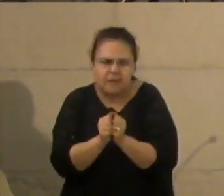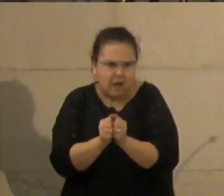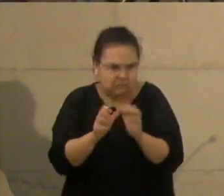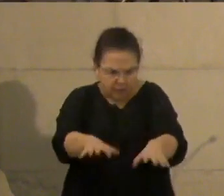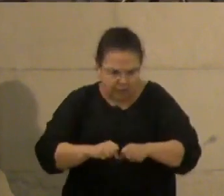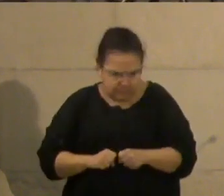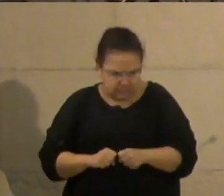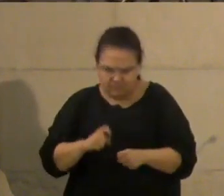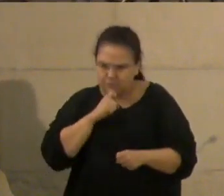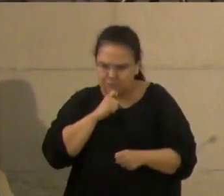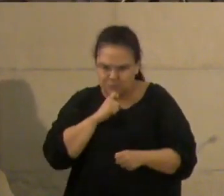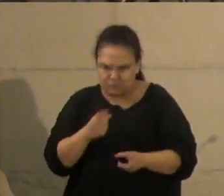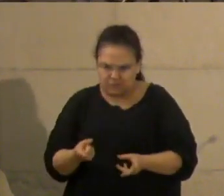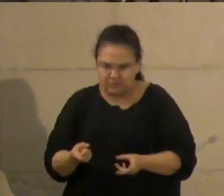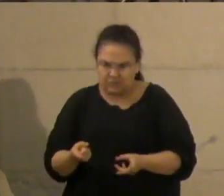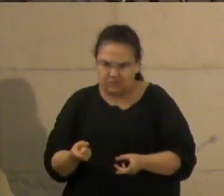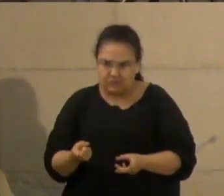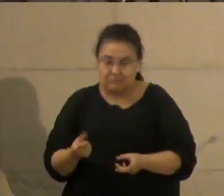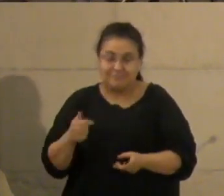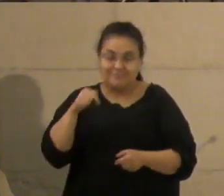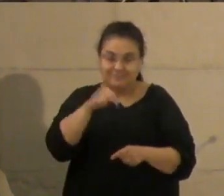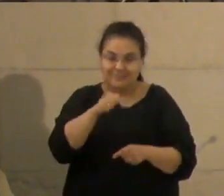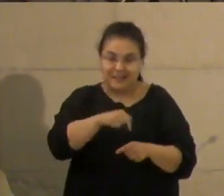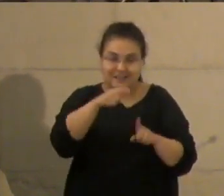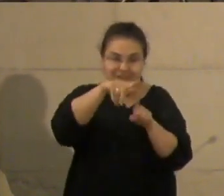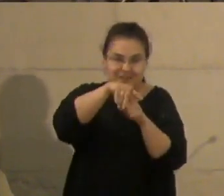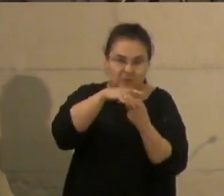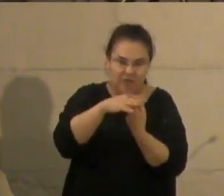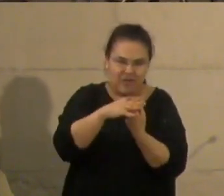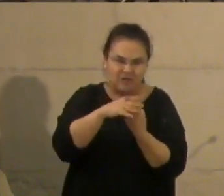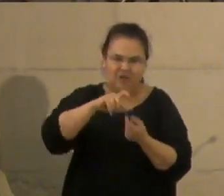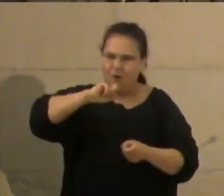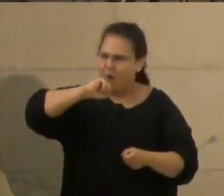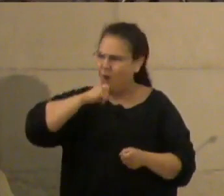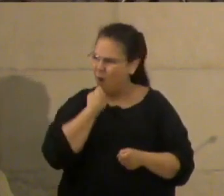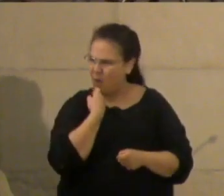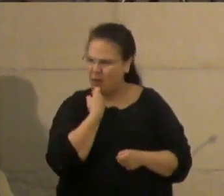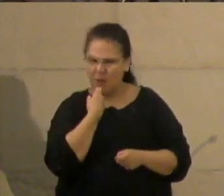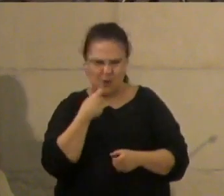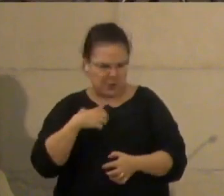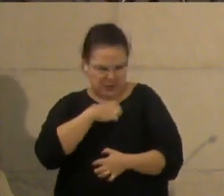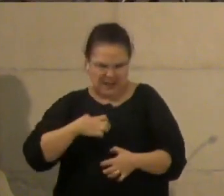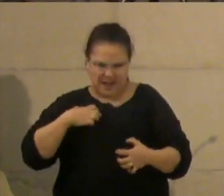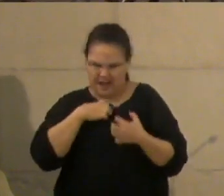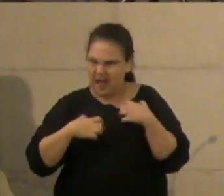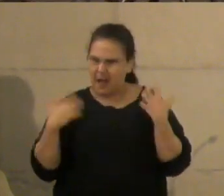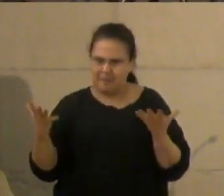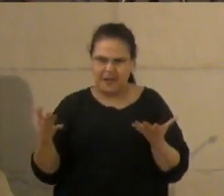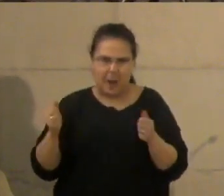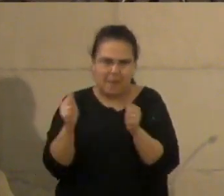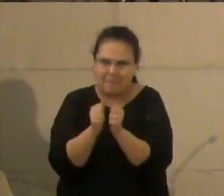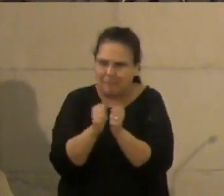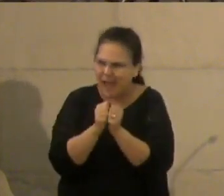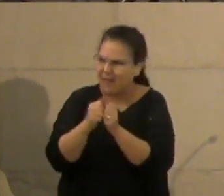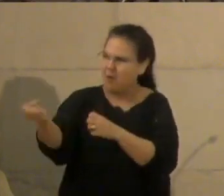Las cosas vendrían muy mal si en este momento Esteban se fija en el odio y en la rabia de los que se lanzan contra él para acabar su